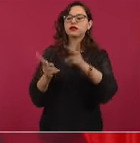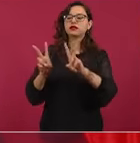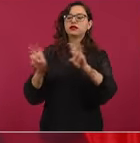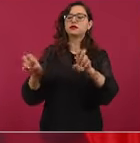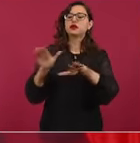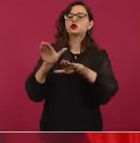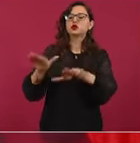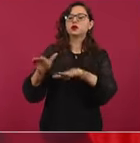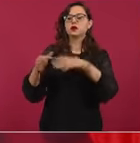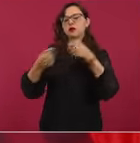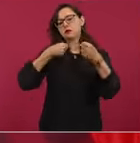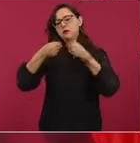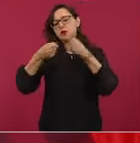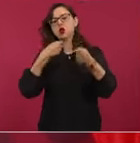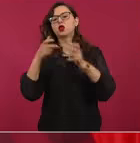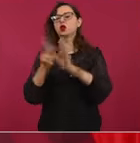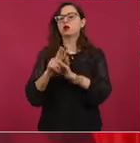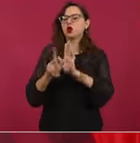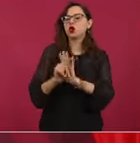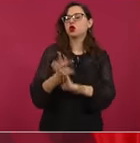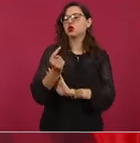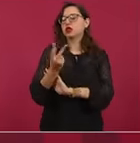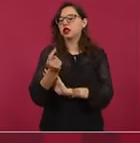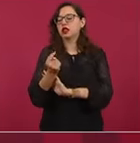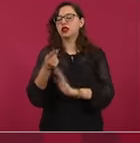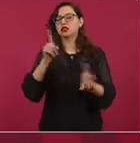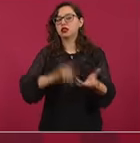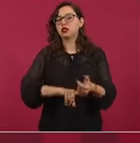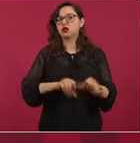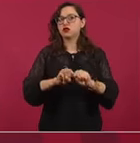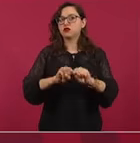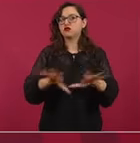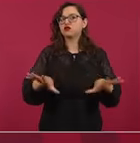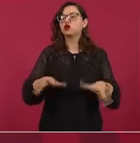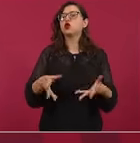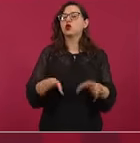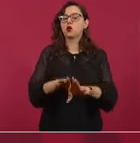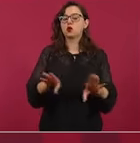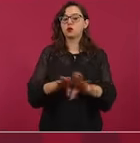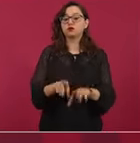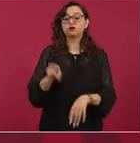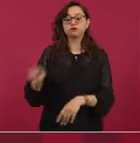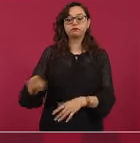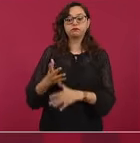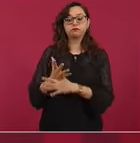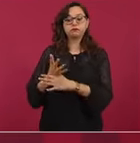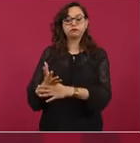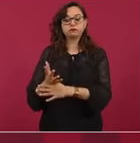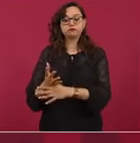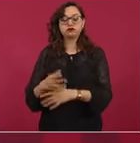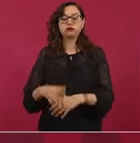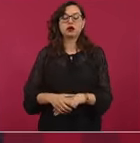del poder mediático, y decía en ese entonces que era muy difícil que en